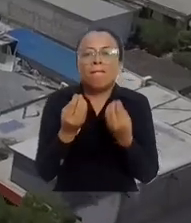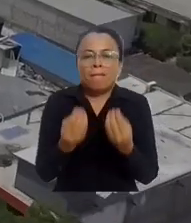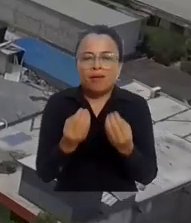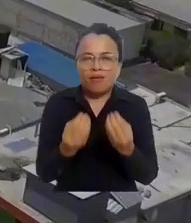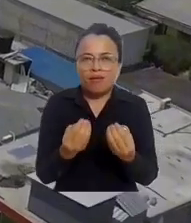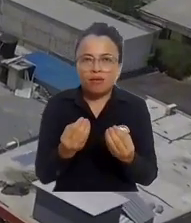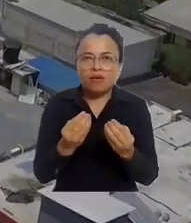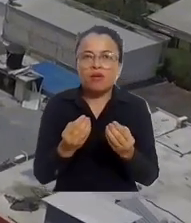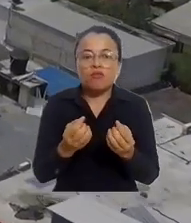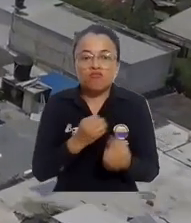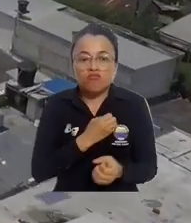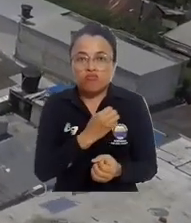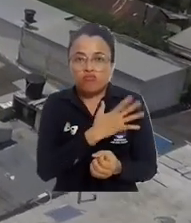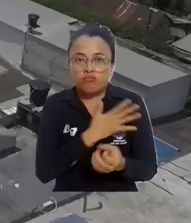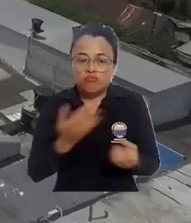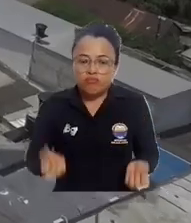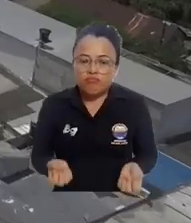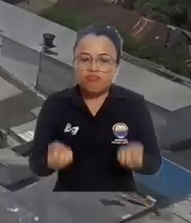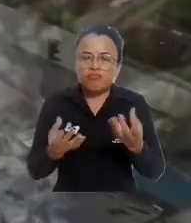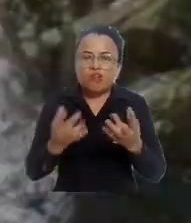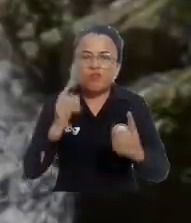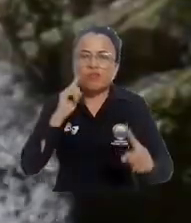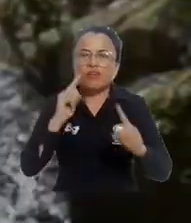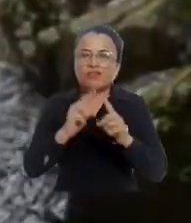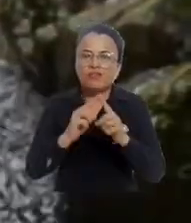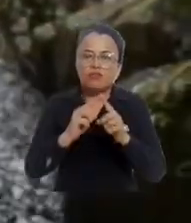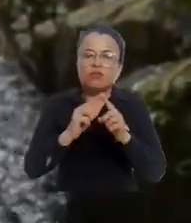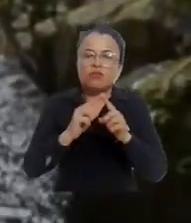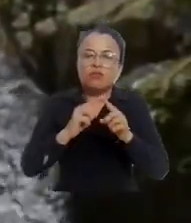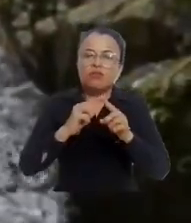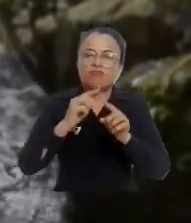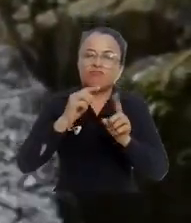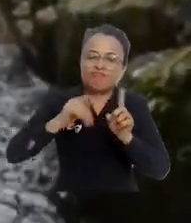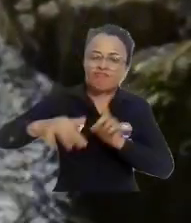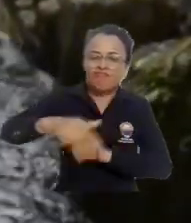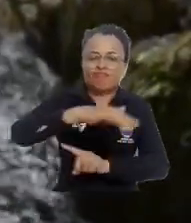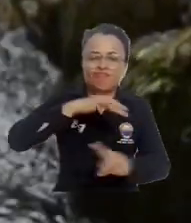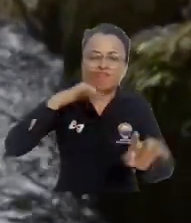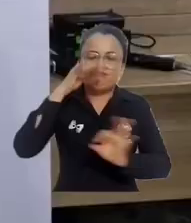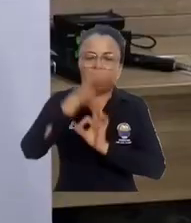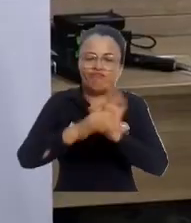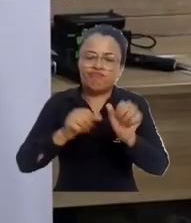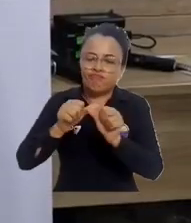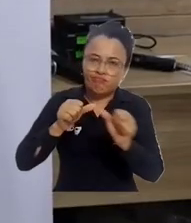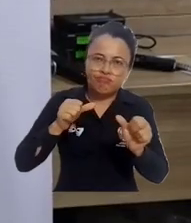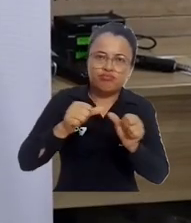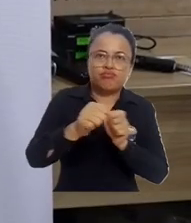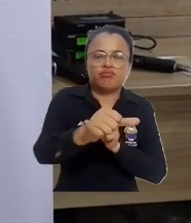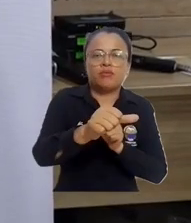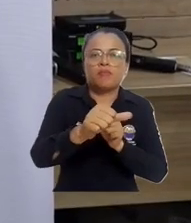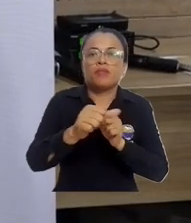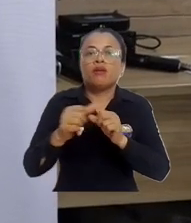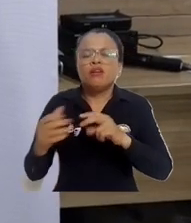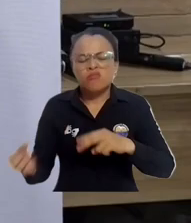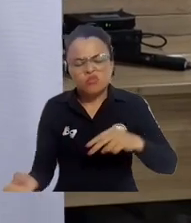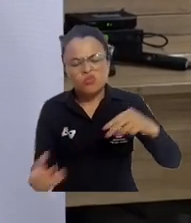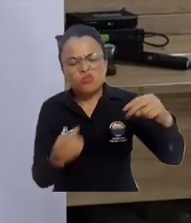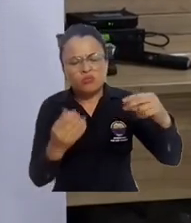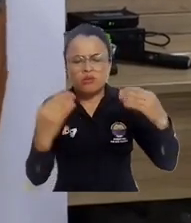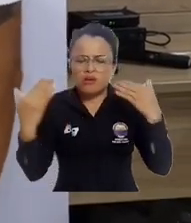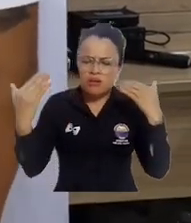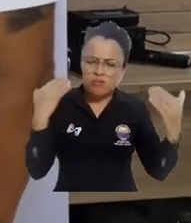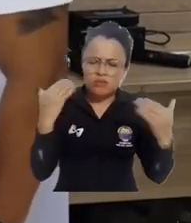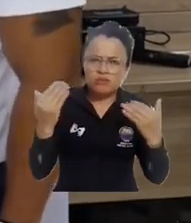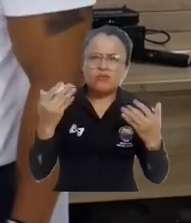para generar oportunidades En búsqueda de la anhelada sostenibilidad Ambiental de Educación campesina Cómo podemos